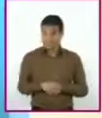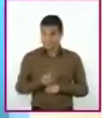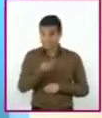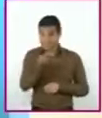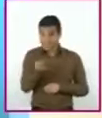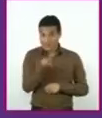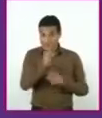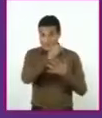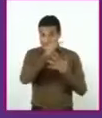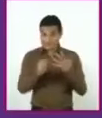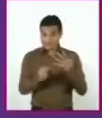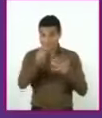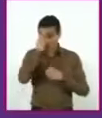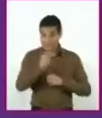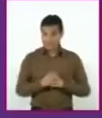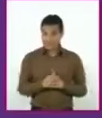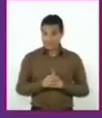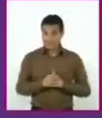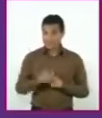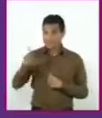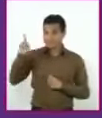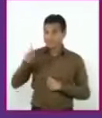que iniciamos.